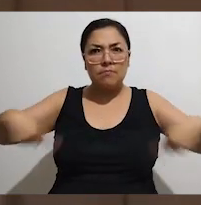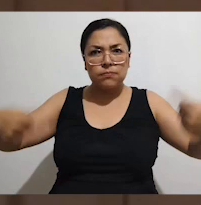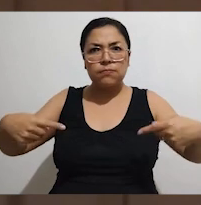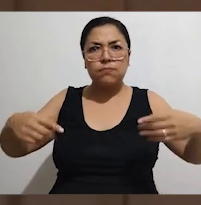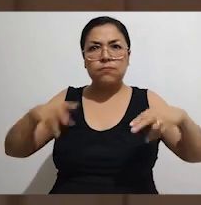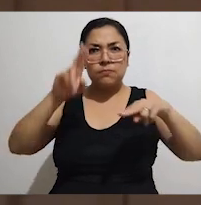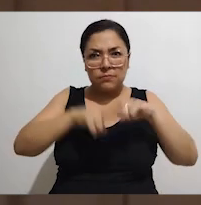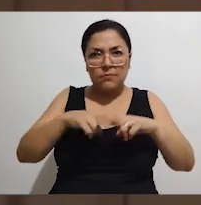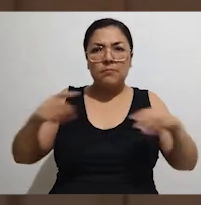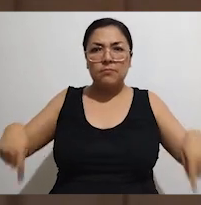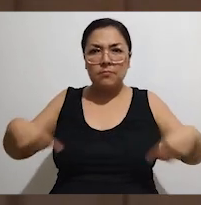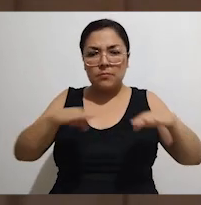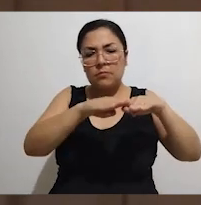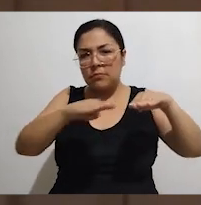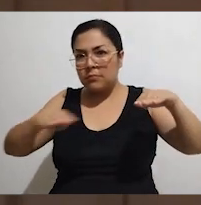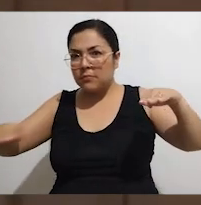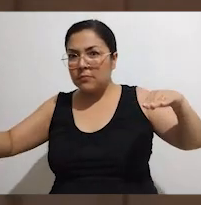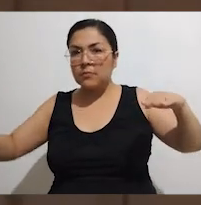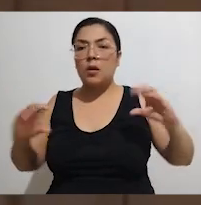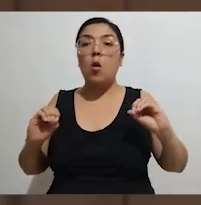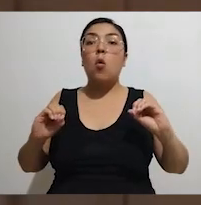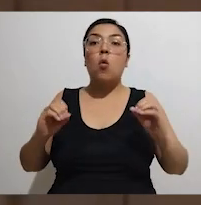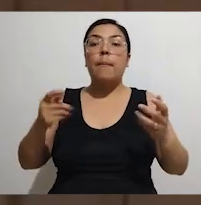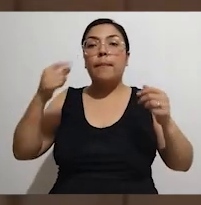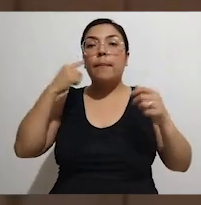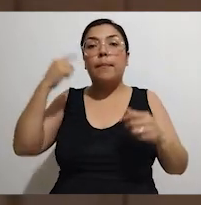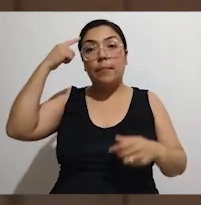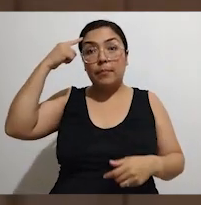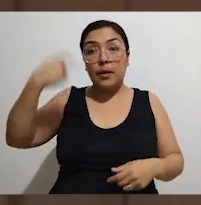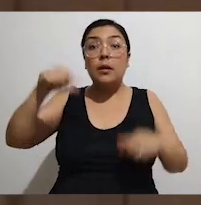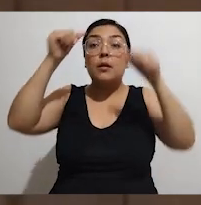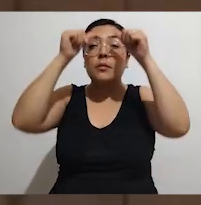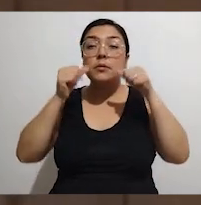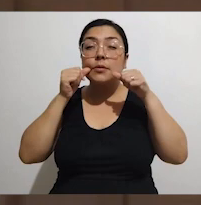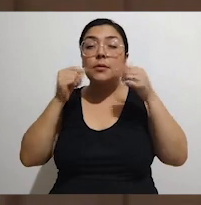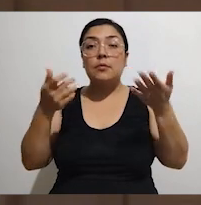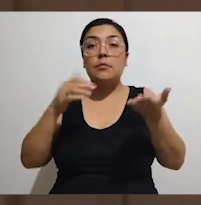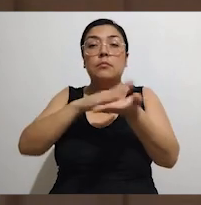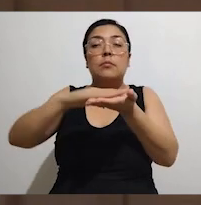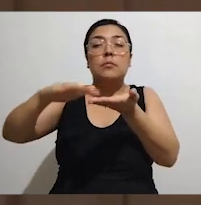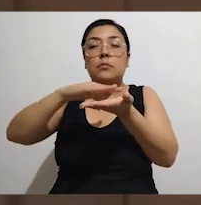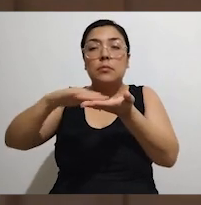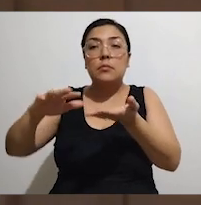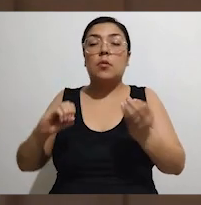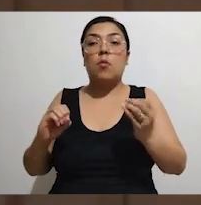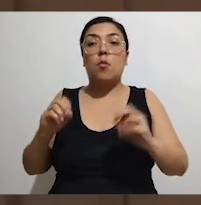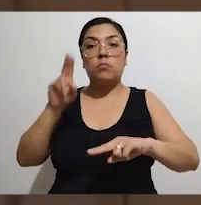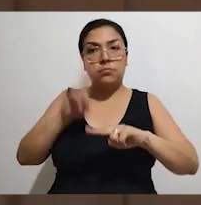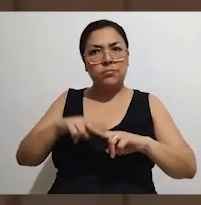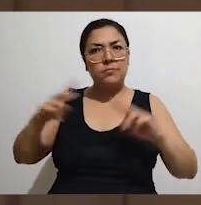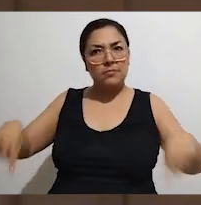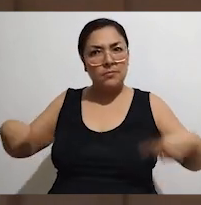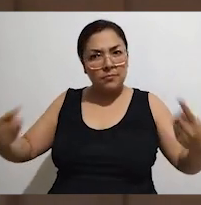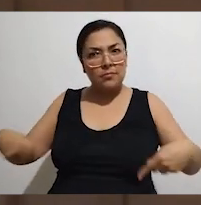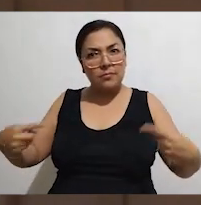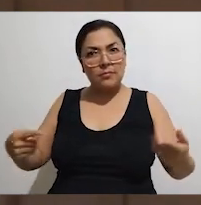mampara especial, estaba puesta la plantilla braille, había en el caso de personas que iban en silla de ruedas el derecho de